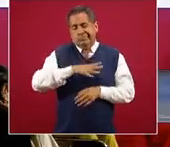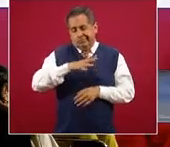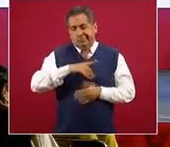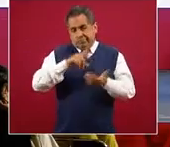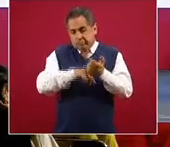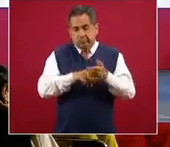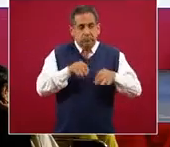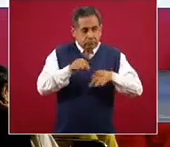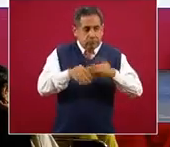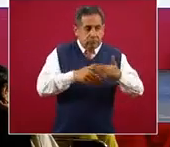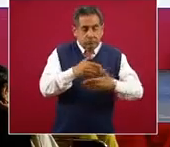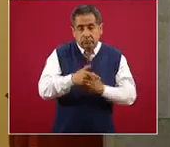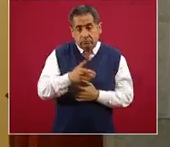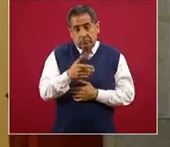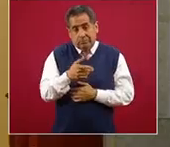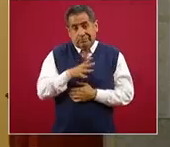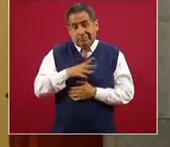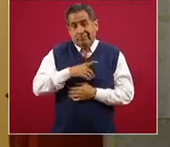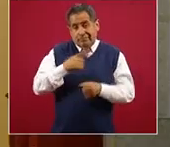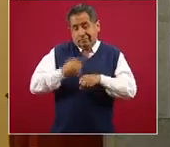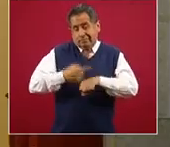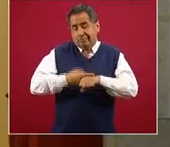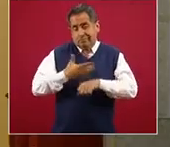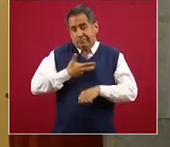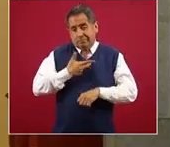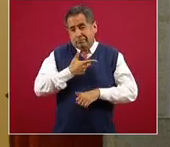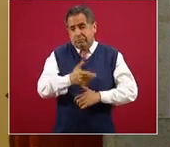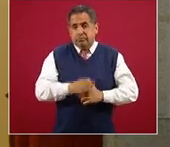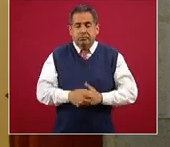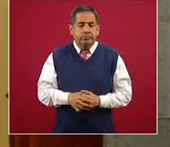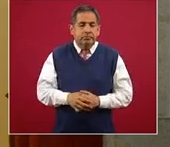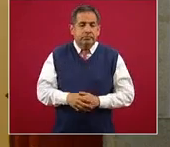actividad profesional ejecutándose. Veamos la siguiente.